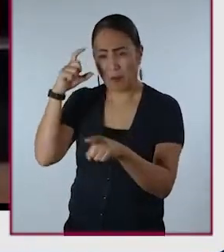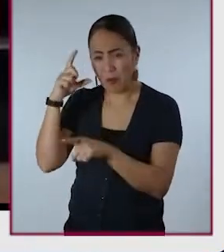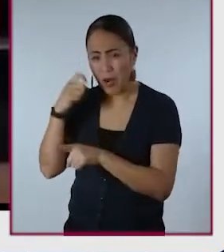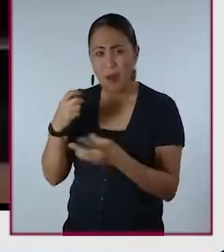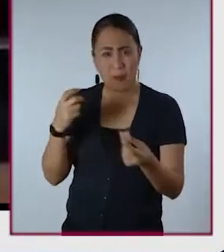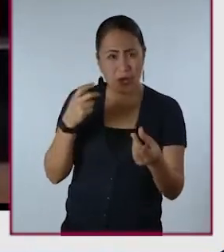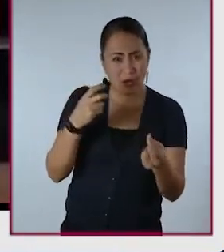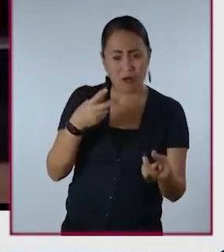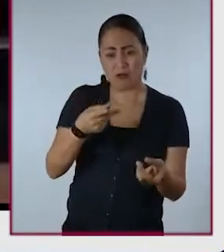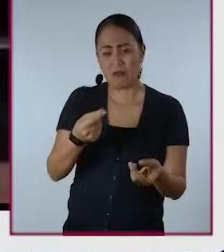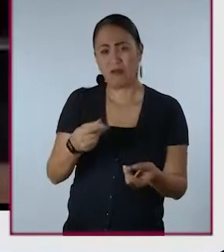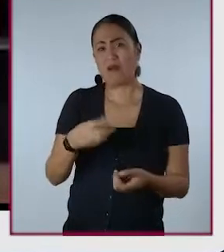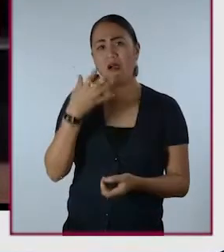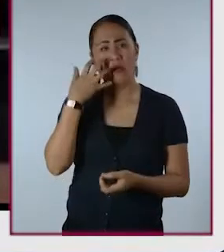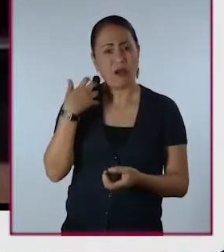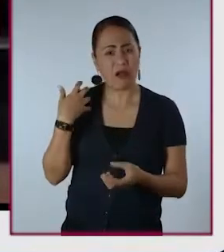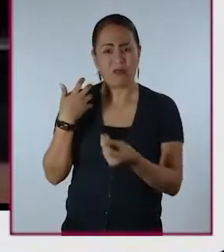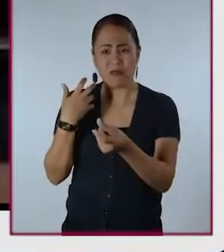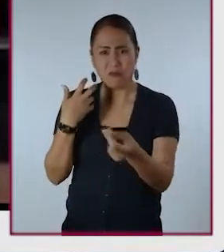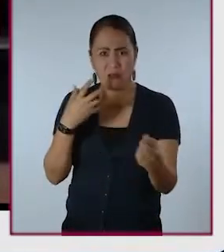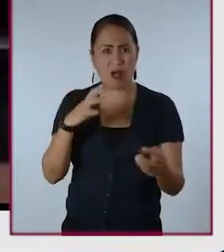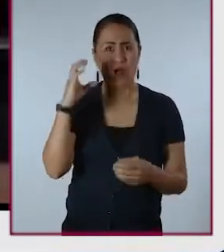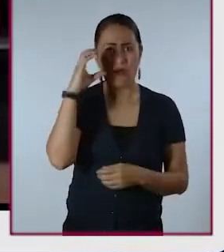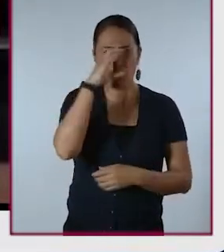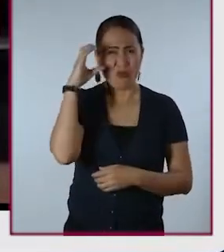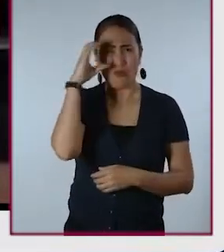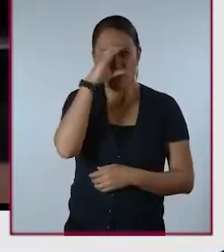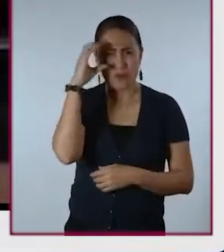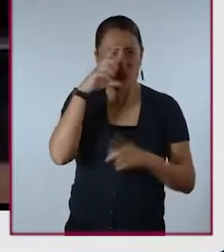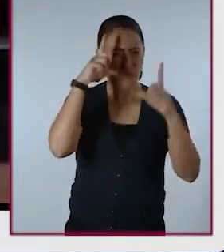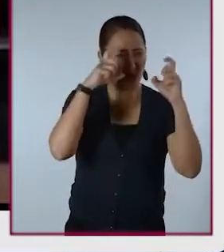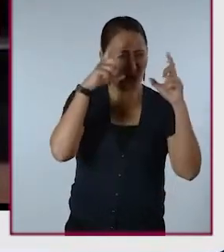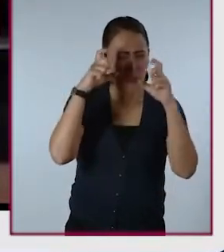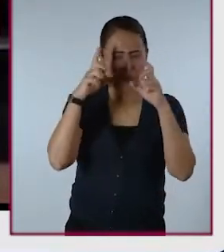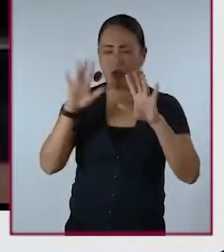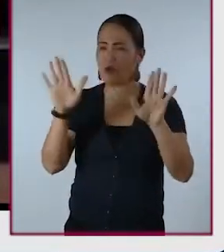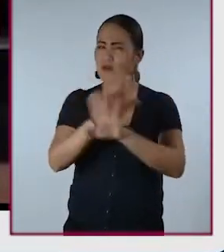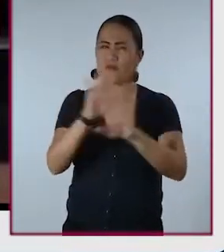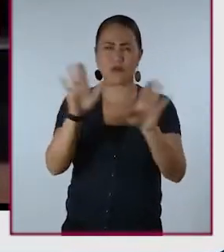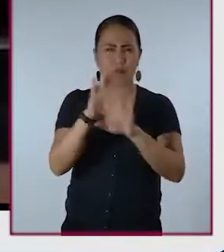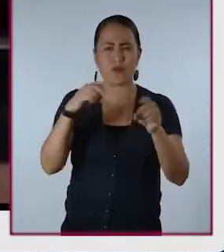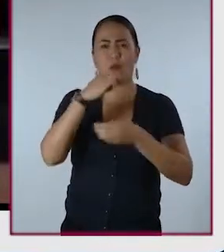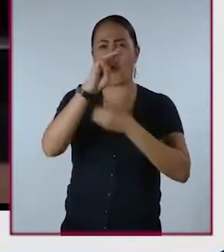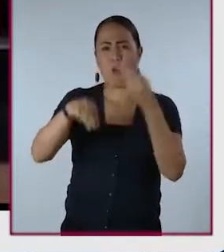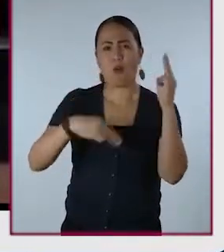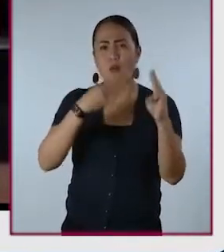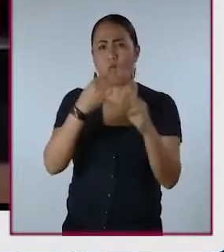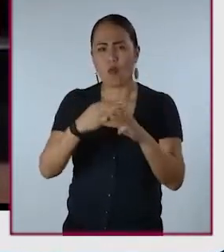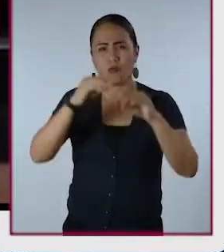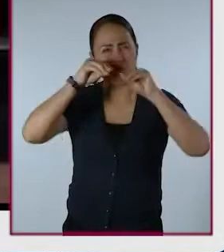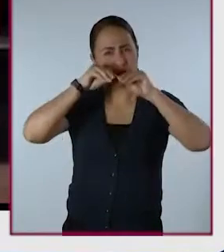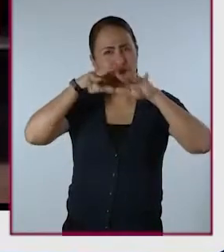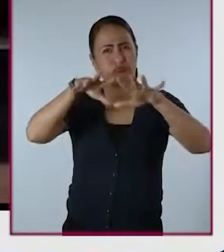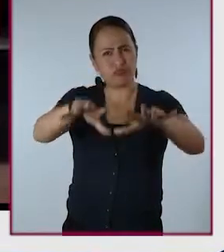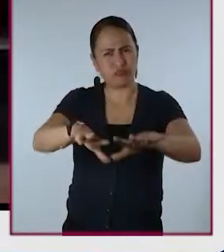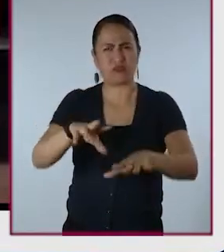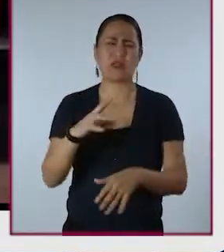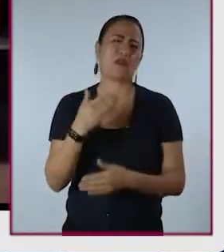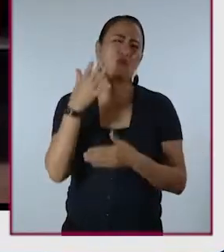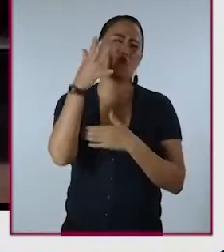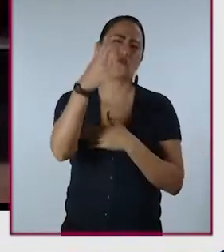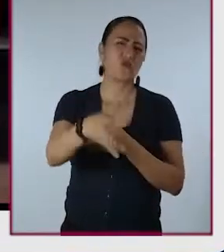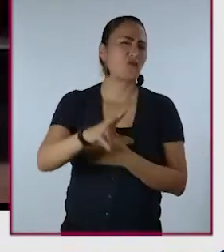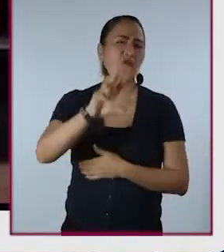perro, gato, gato. No, no. Es decir, por favor, reflexionemos. No inundemos al mundo de cosas que no van a tener